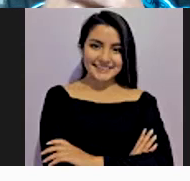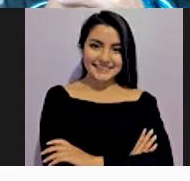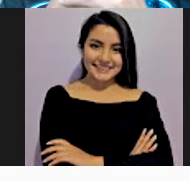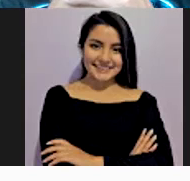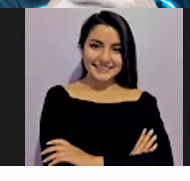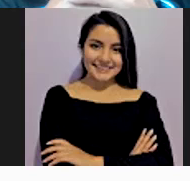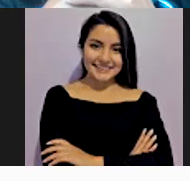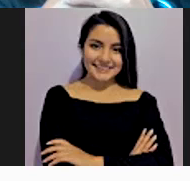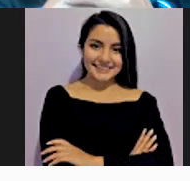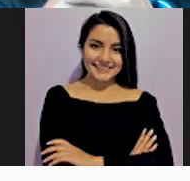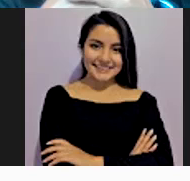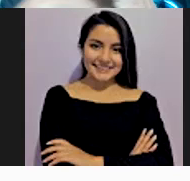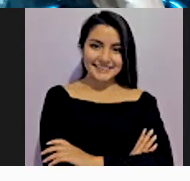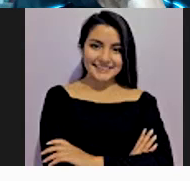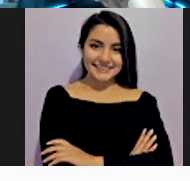No, no lo encuentro.